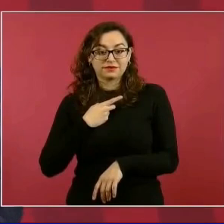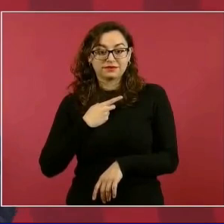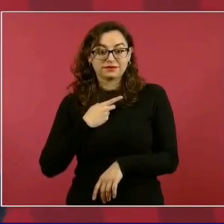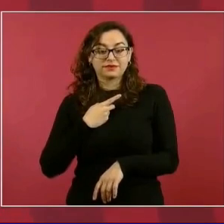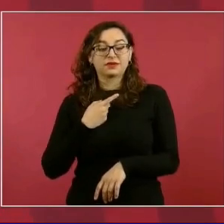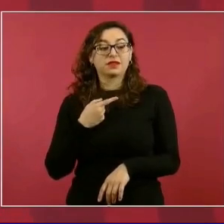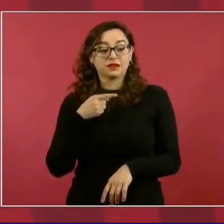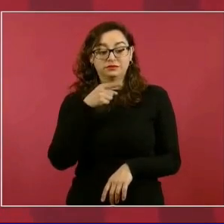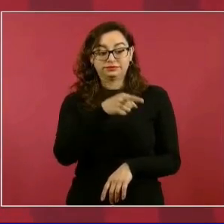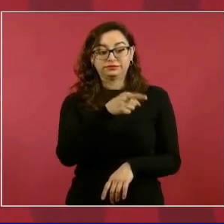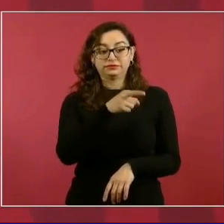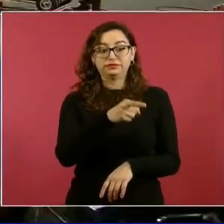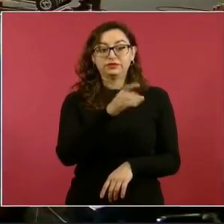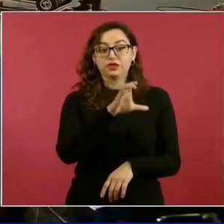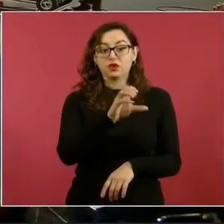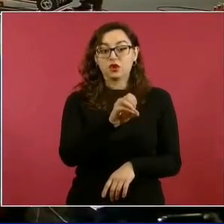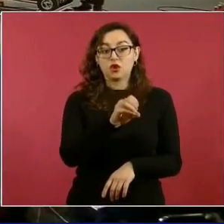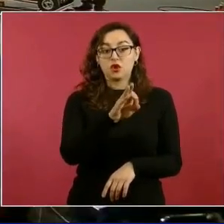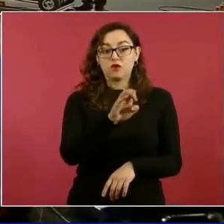COFECE,